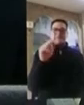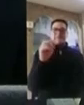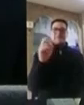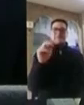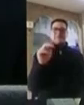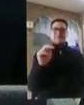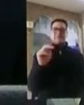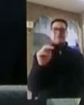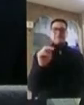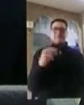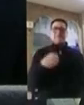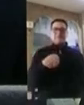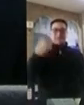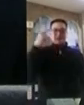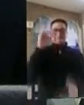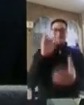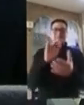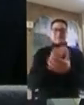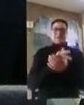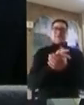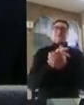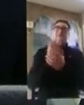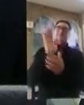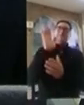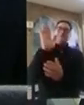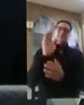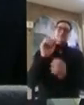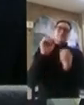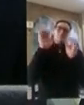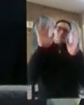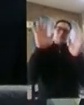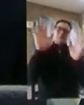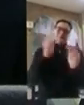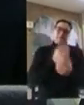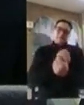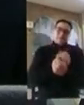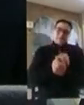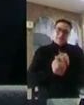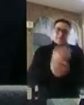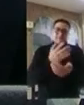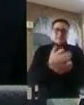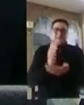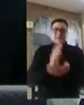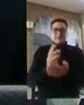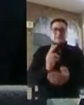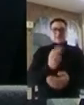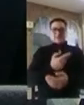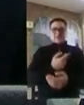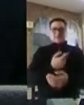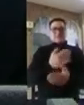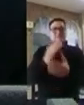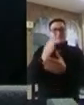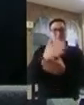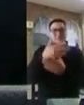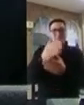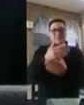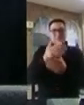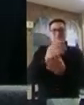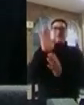su misericordia nos permite el poder compartir la palabra a través del sistema Sign